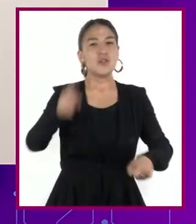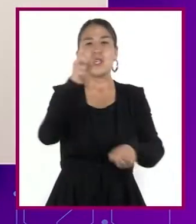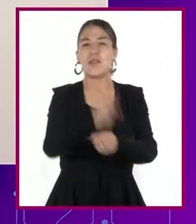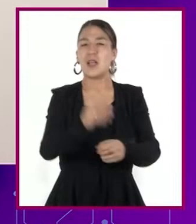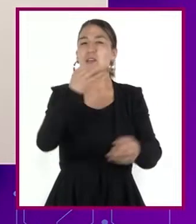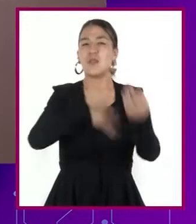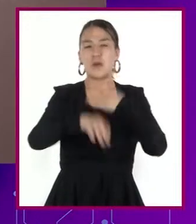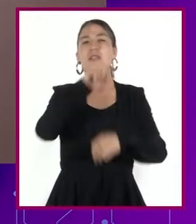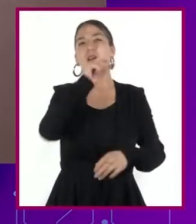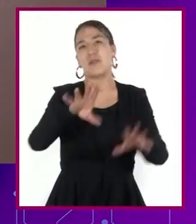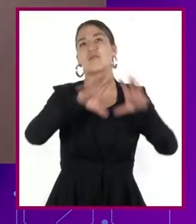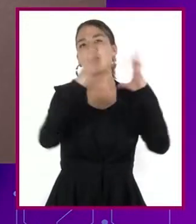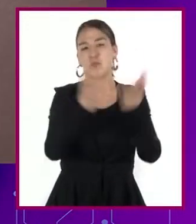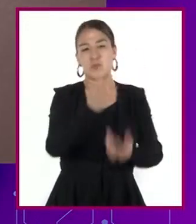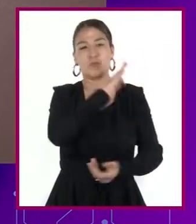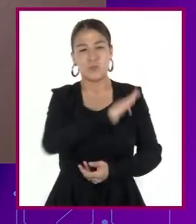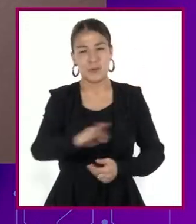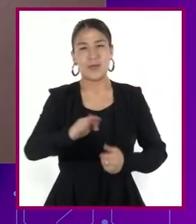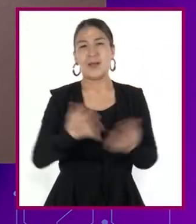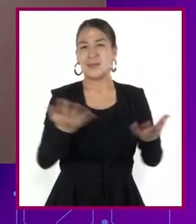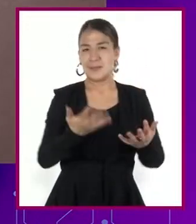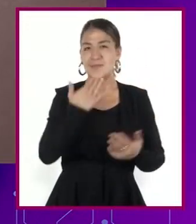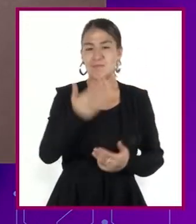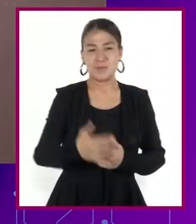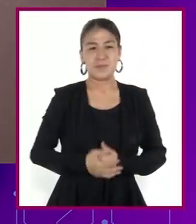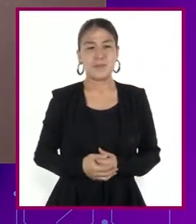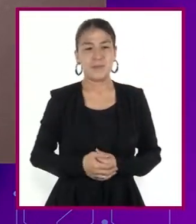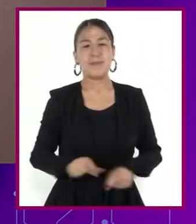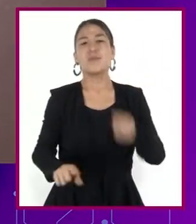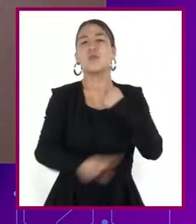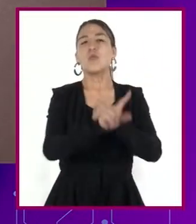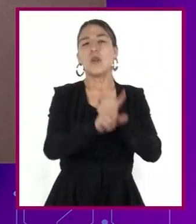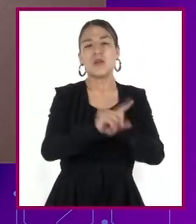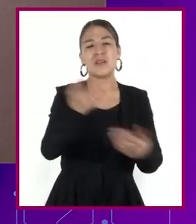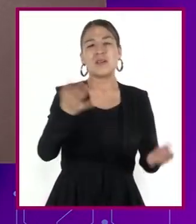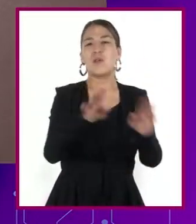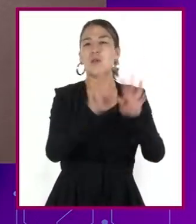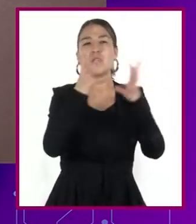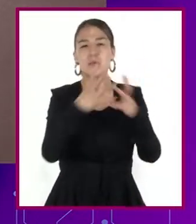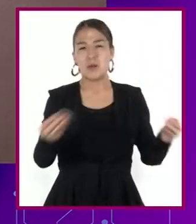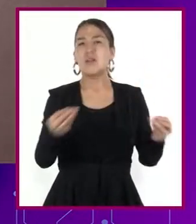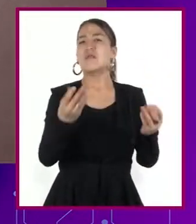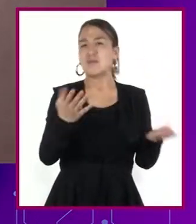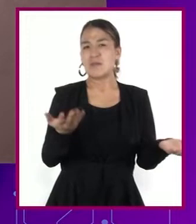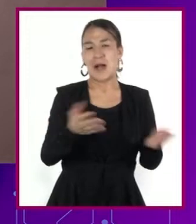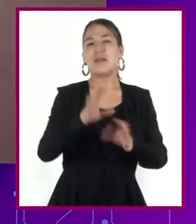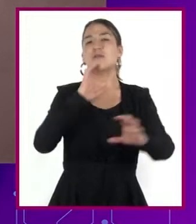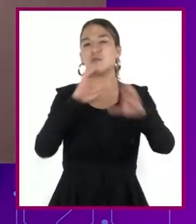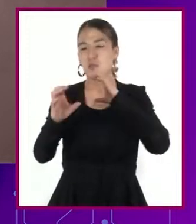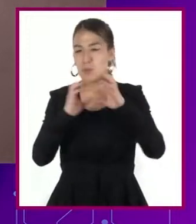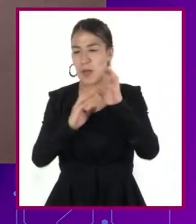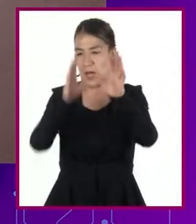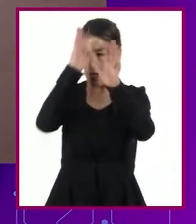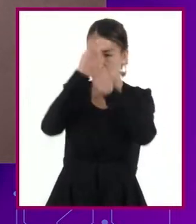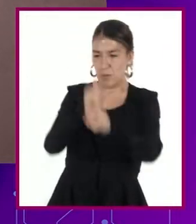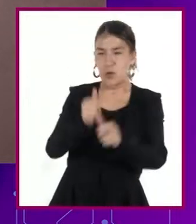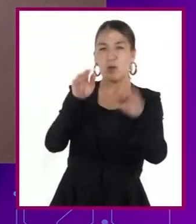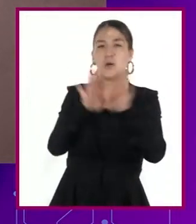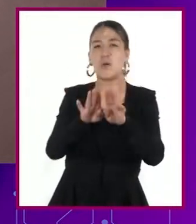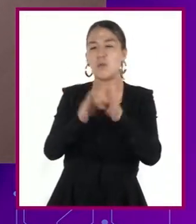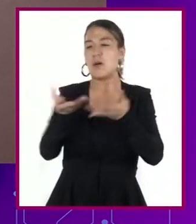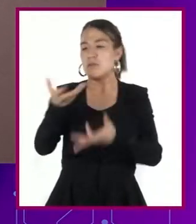las naciones. Porque la solución de conflictos comunicándose, negociando o